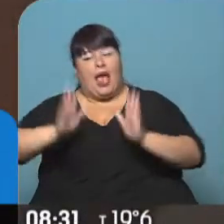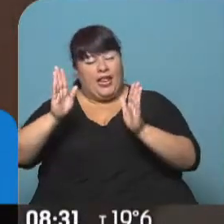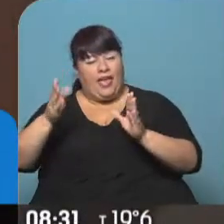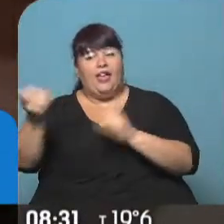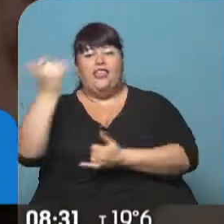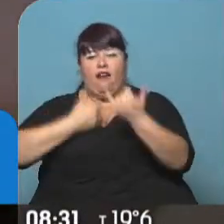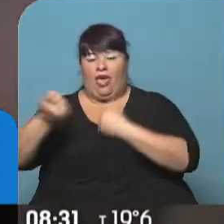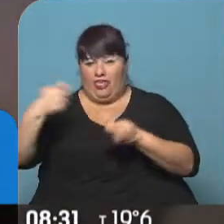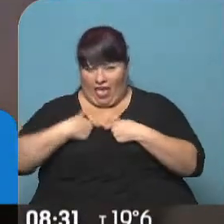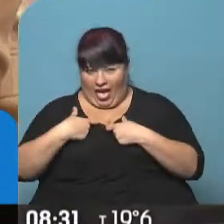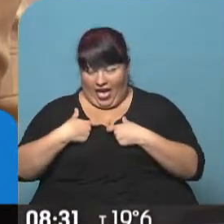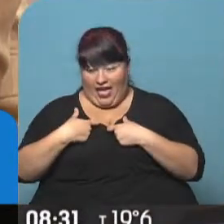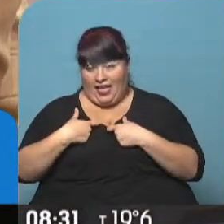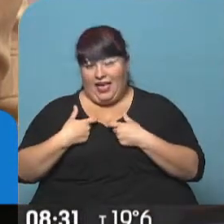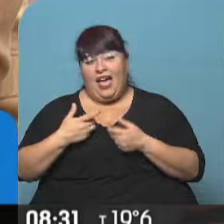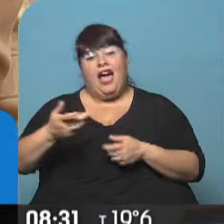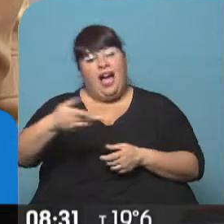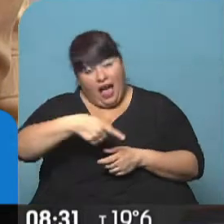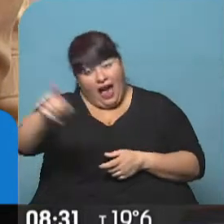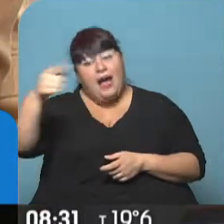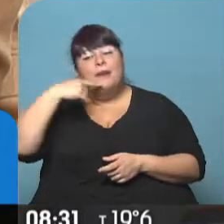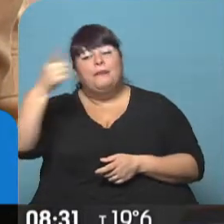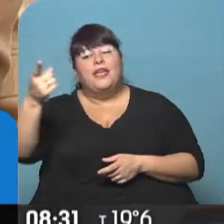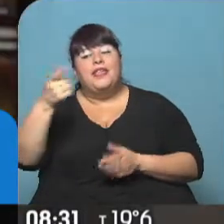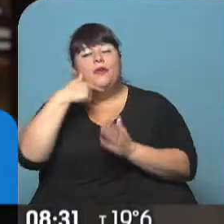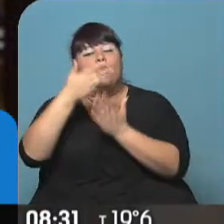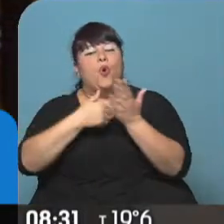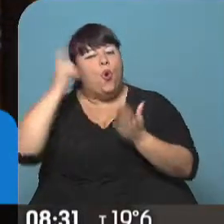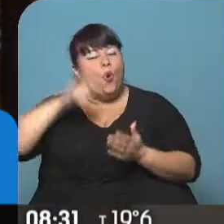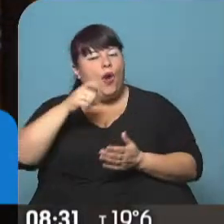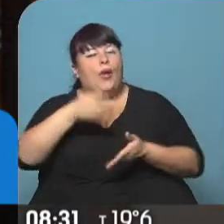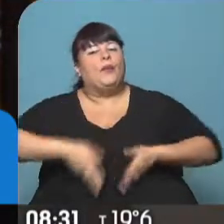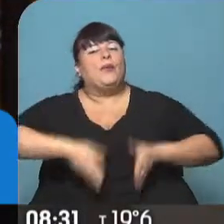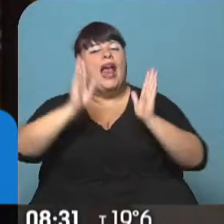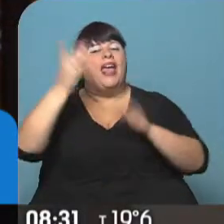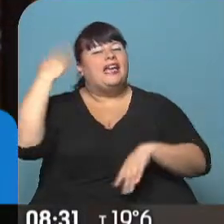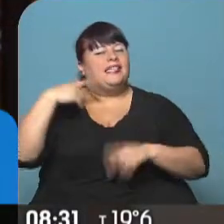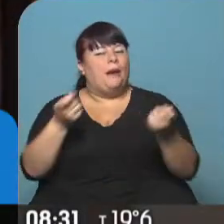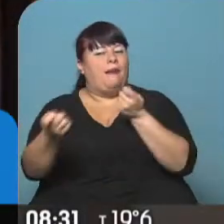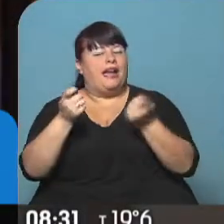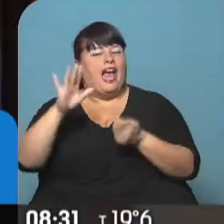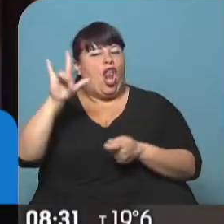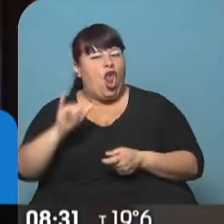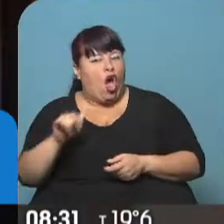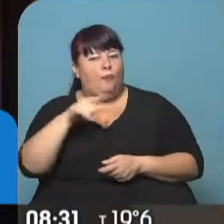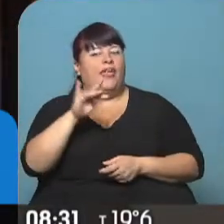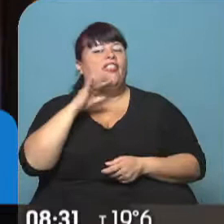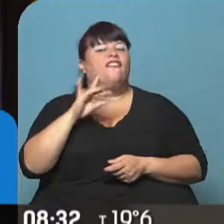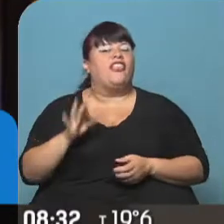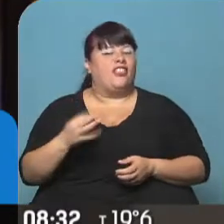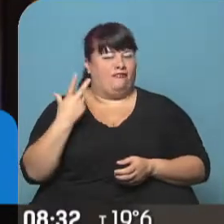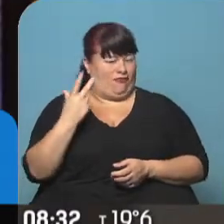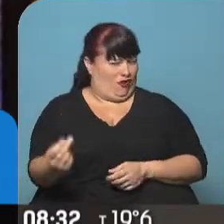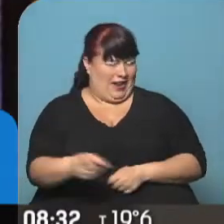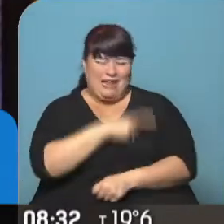viene la información. Claro. Anda a pedir un oficio si sos un juez a Vialidad cuando la manejaba José López y De Vido. Correcto.